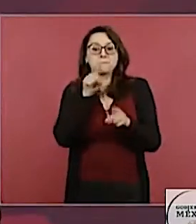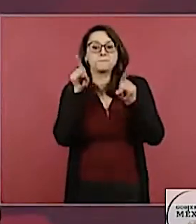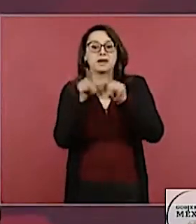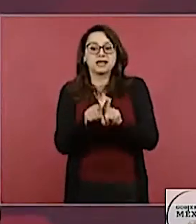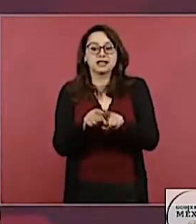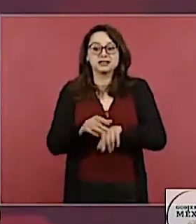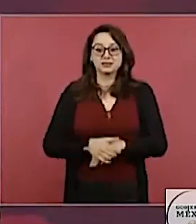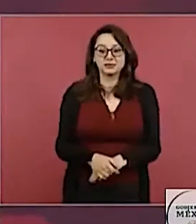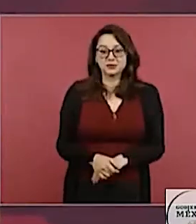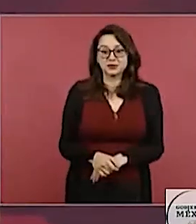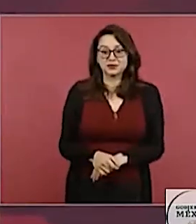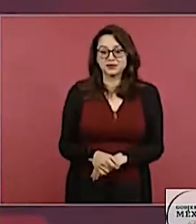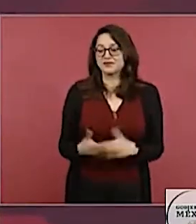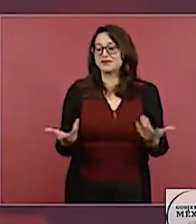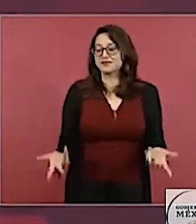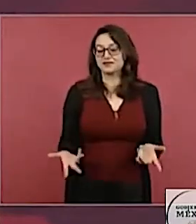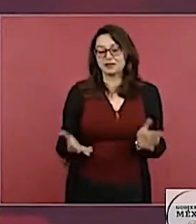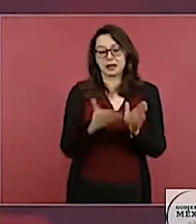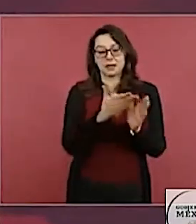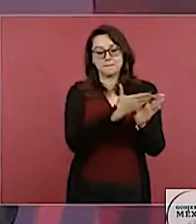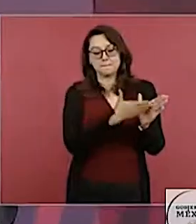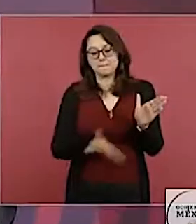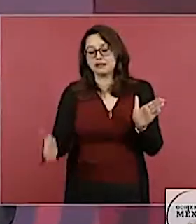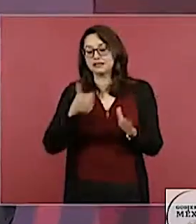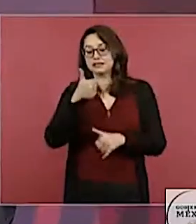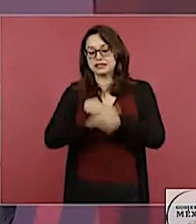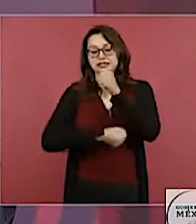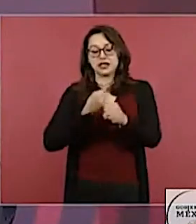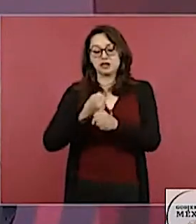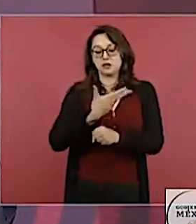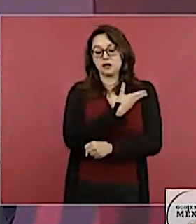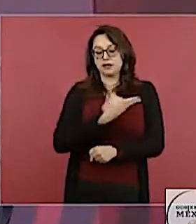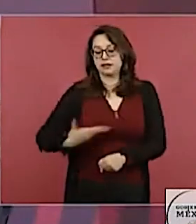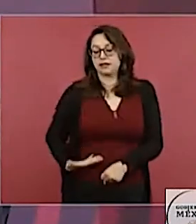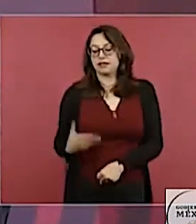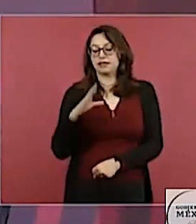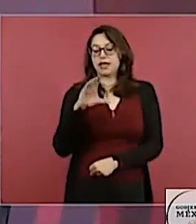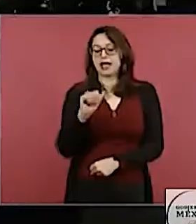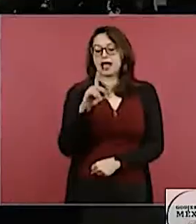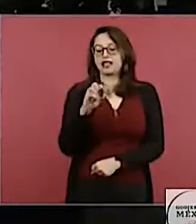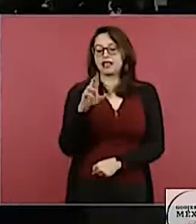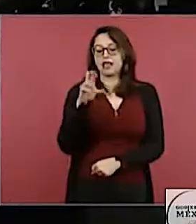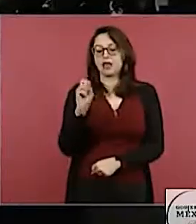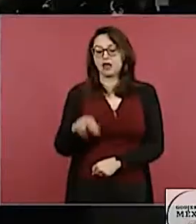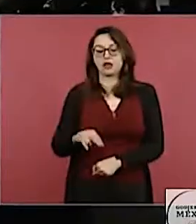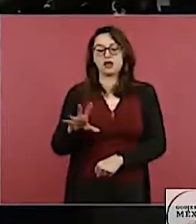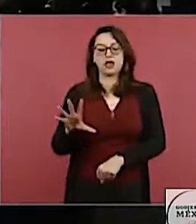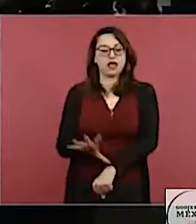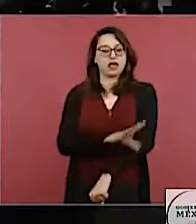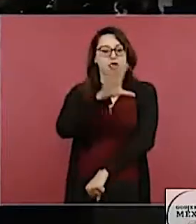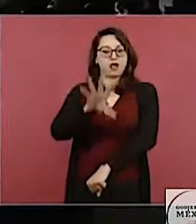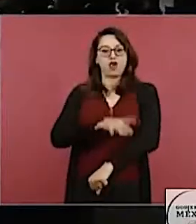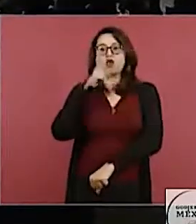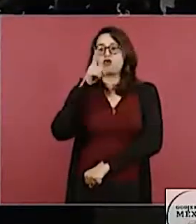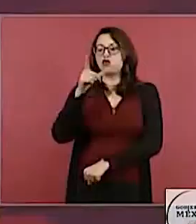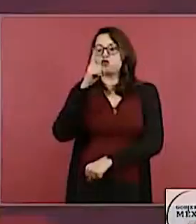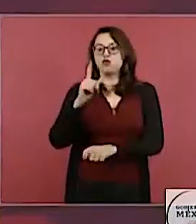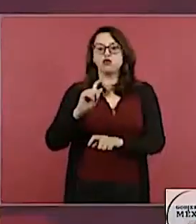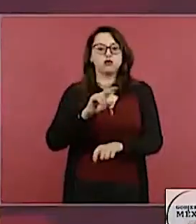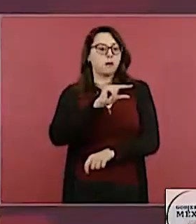industria eléctrica termina su gobierno y se va a trabajar de